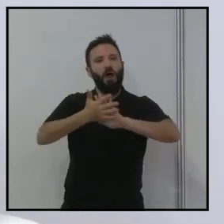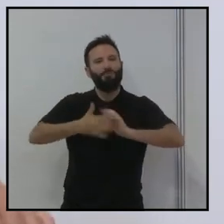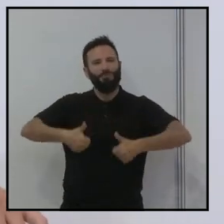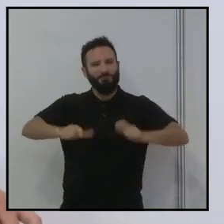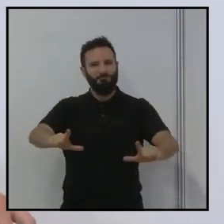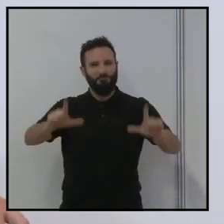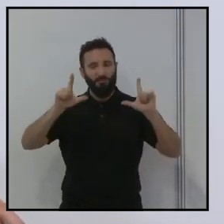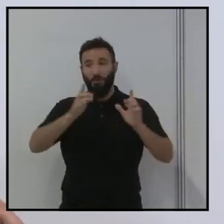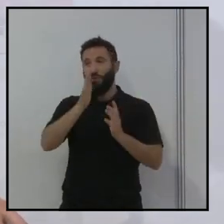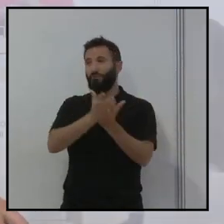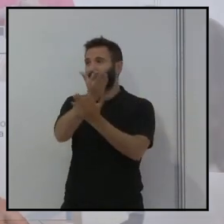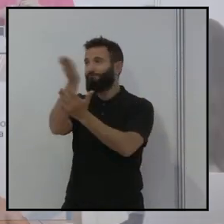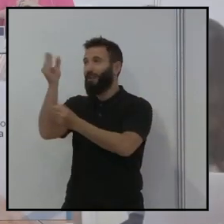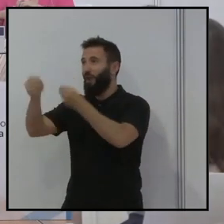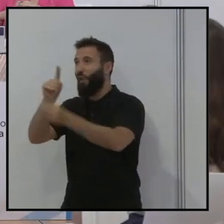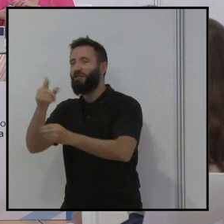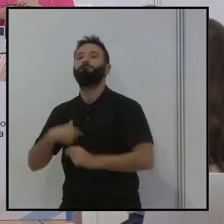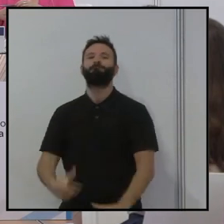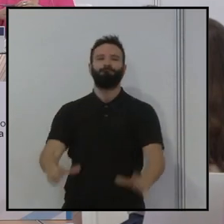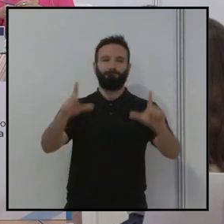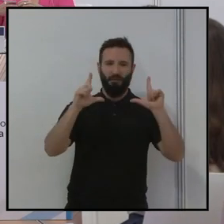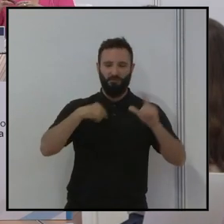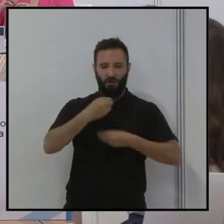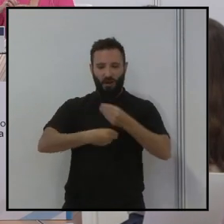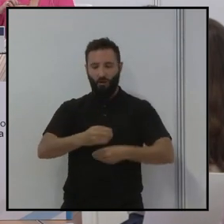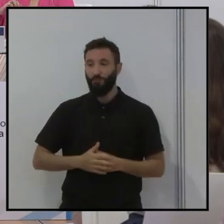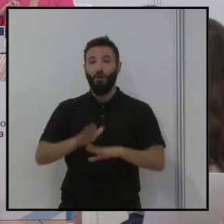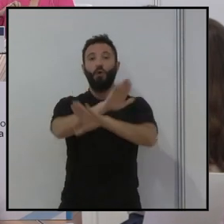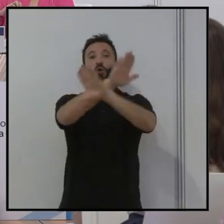hacen lo que deberían hacer. Y la última pregunta.